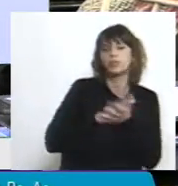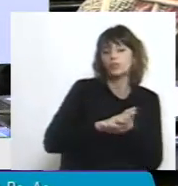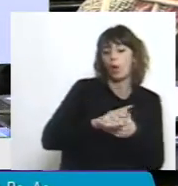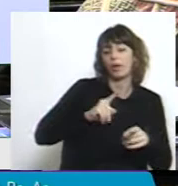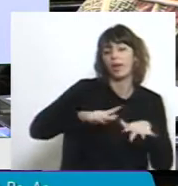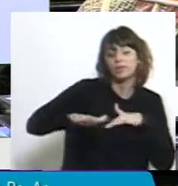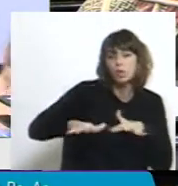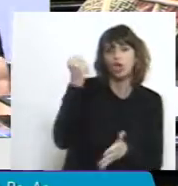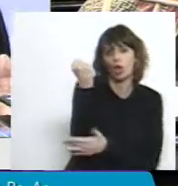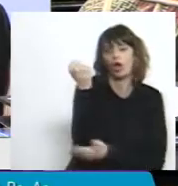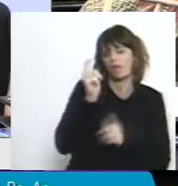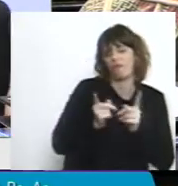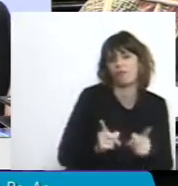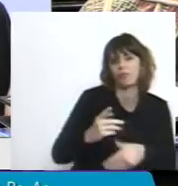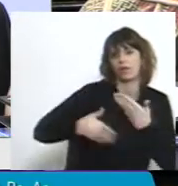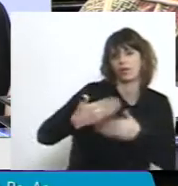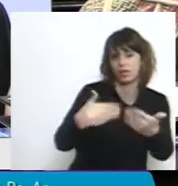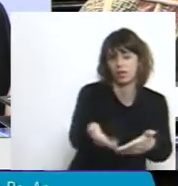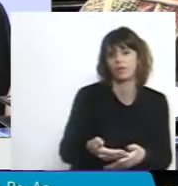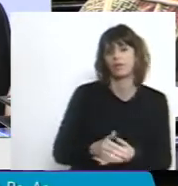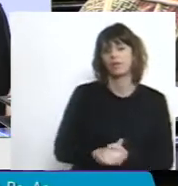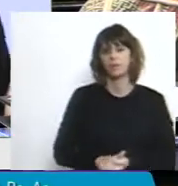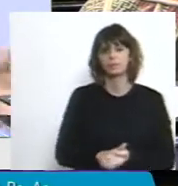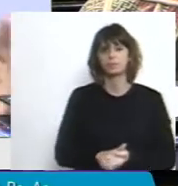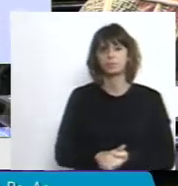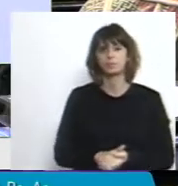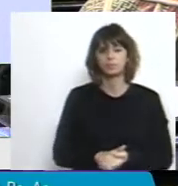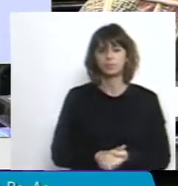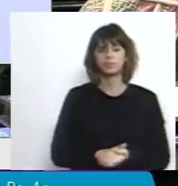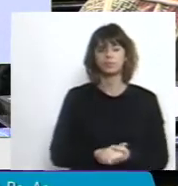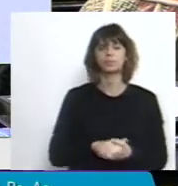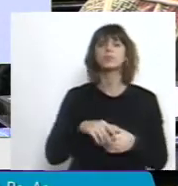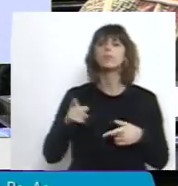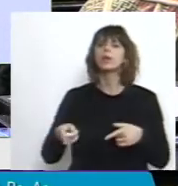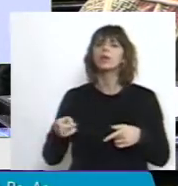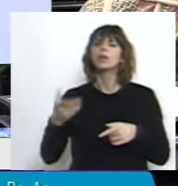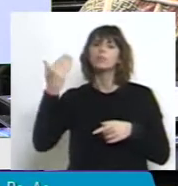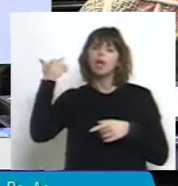que sería bueno ver qué es lo que quieren. Porque hubo recetas,